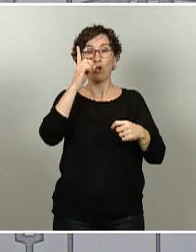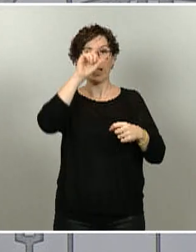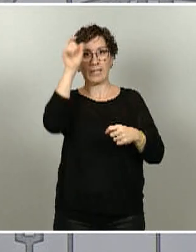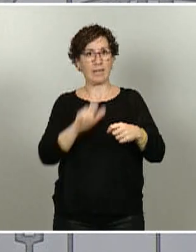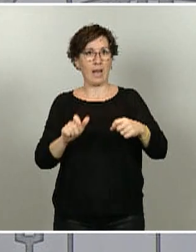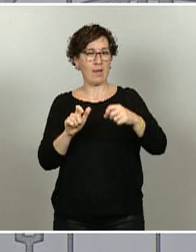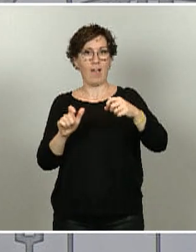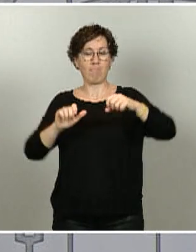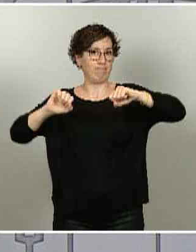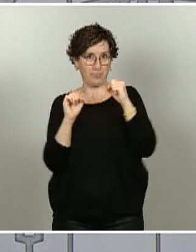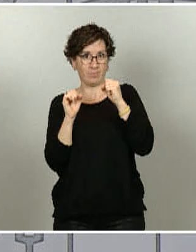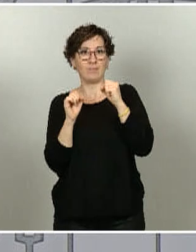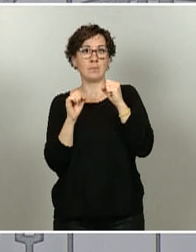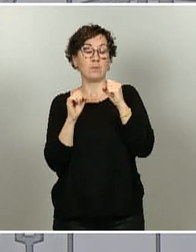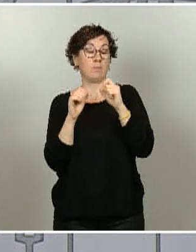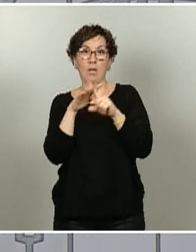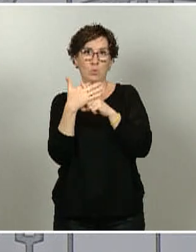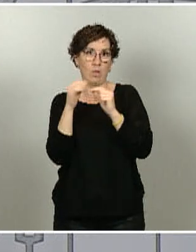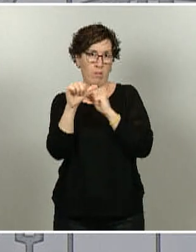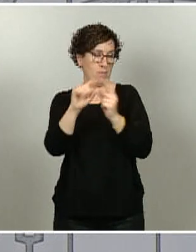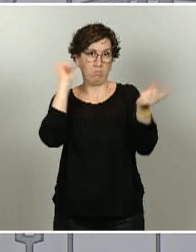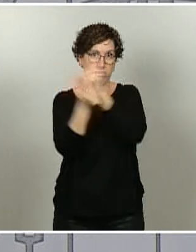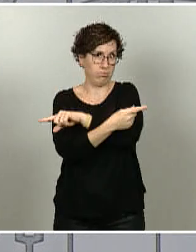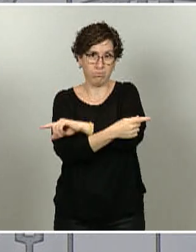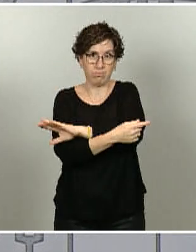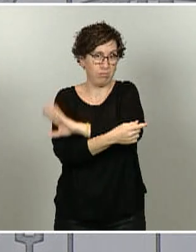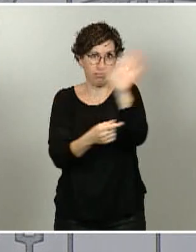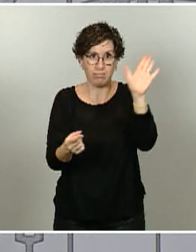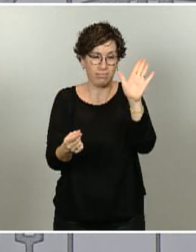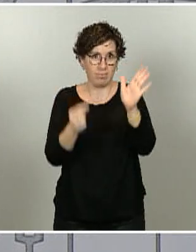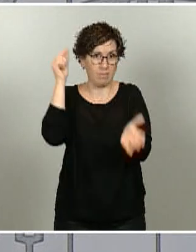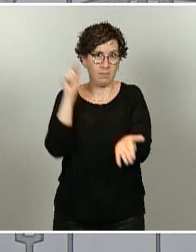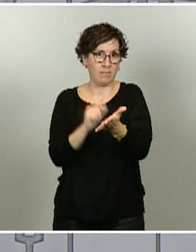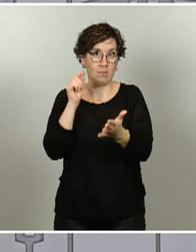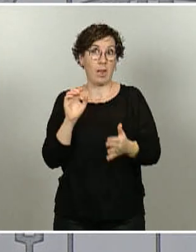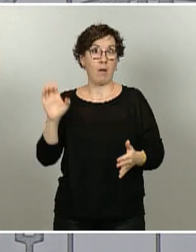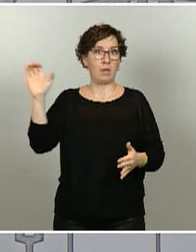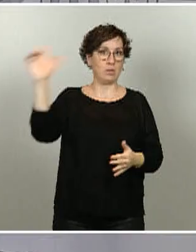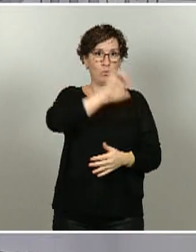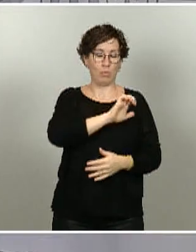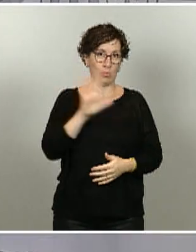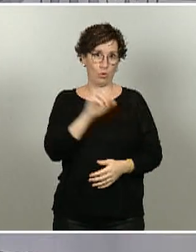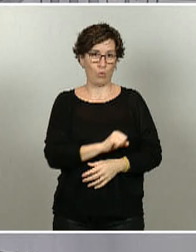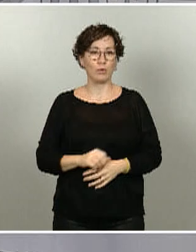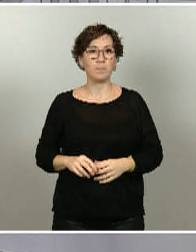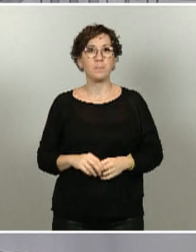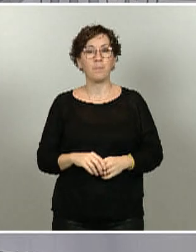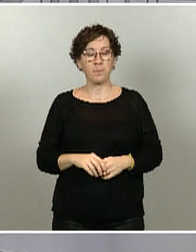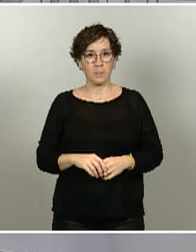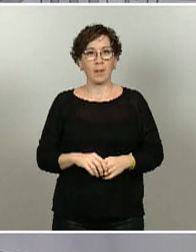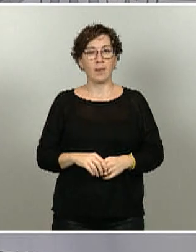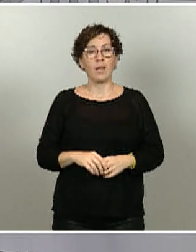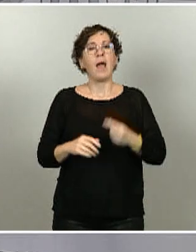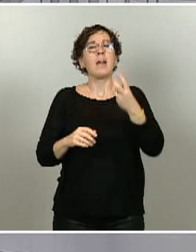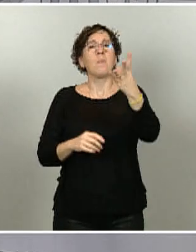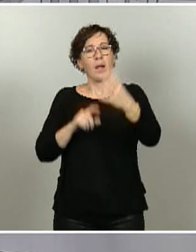las cosas cambiaron a partir de ese momento de forma muy importante para todos los países europeos. Doctor, hay varias preguntas sobre los cambios de